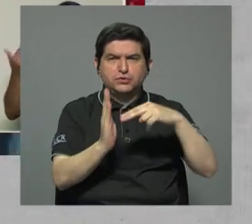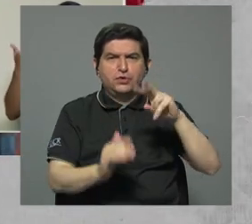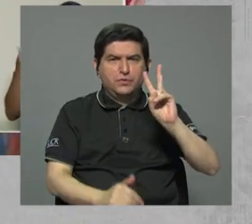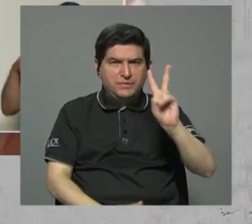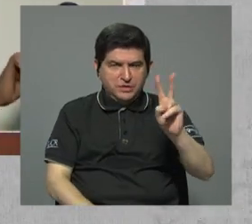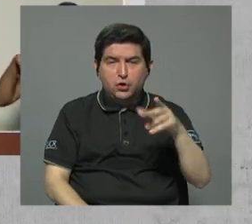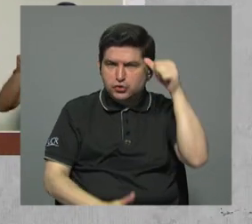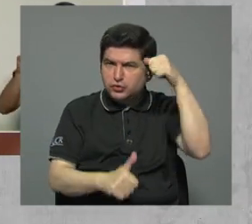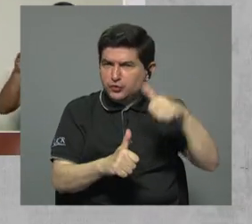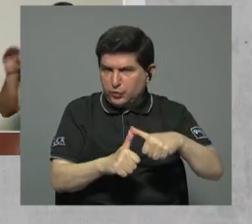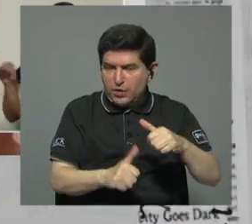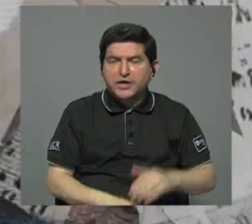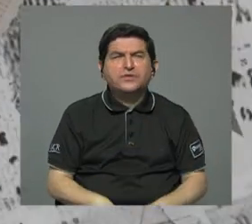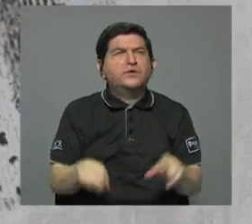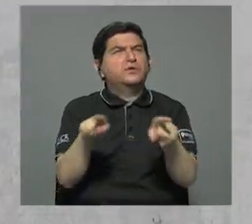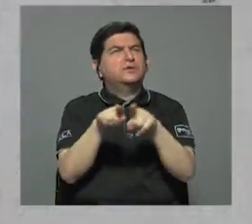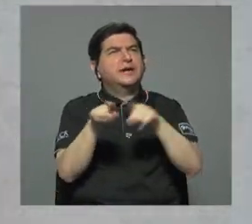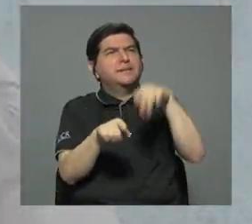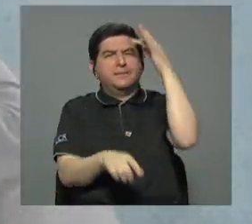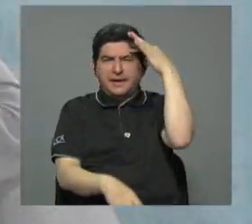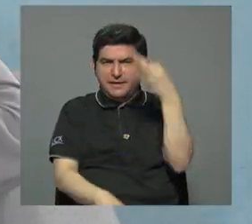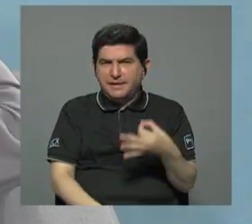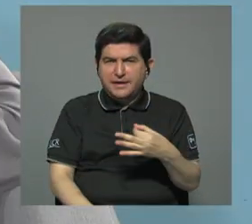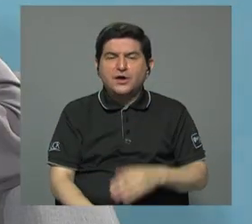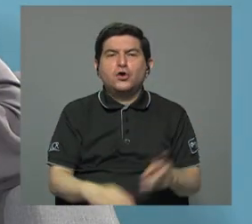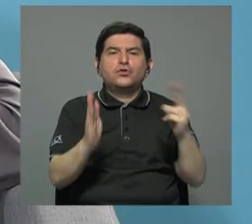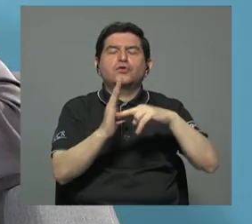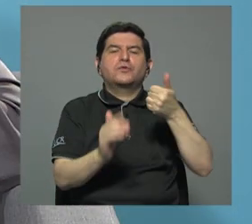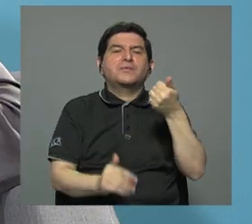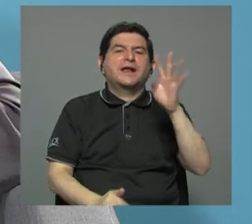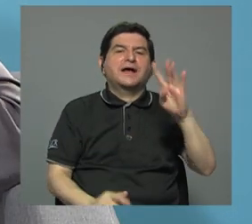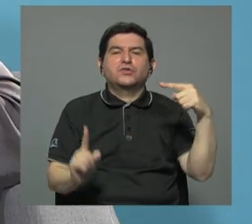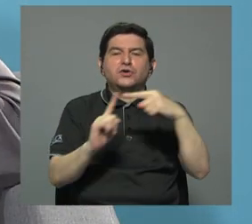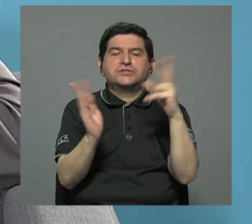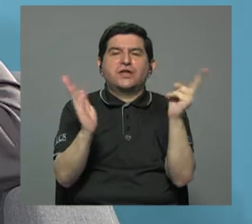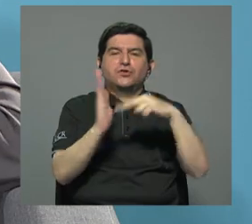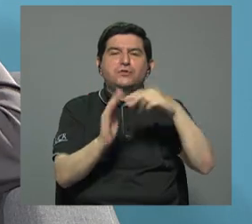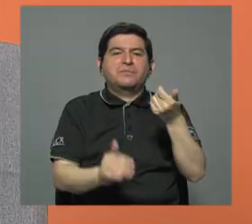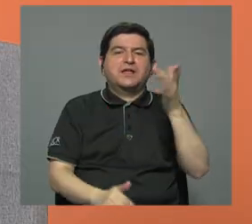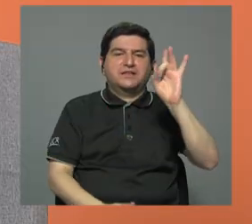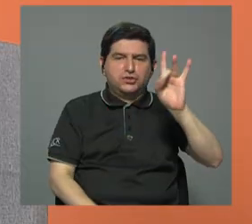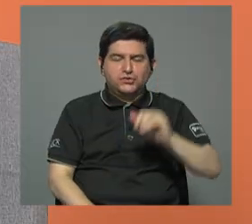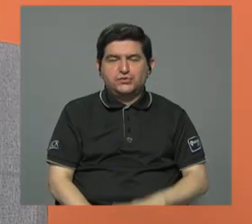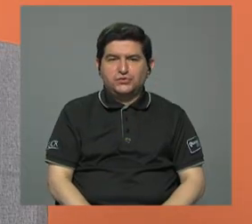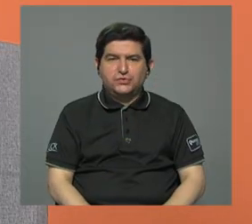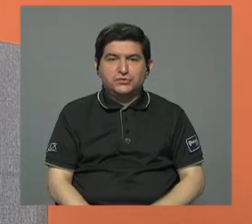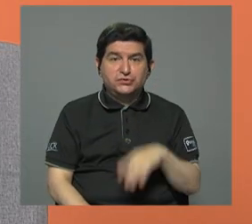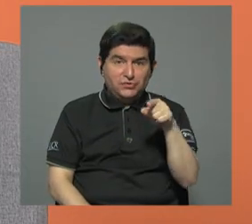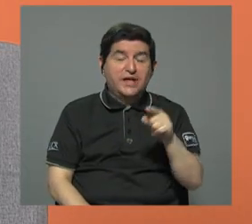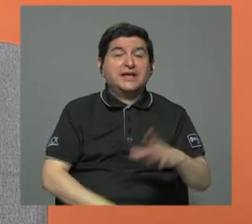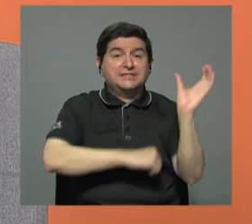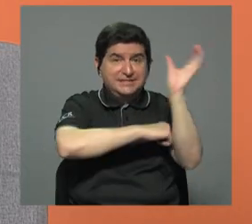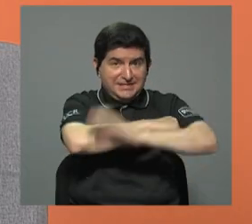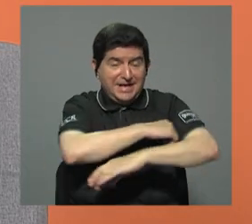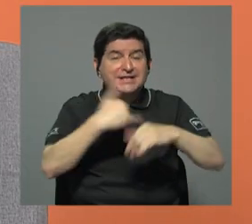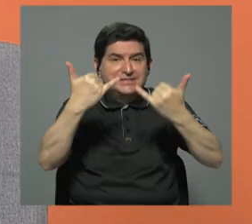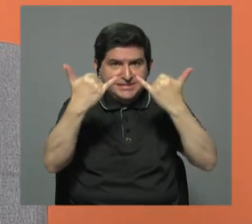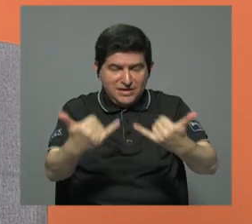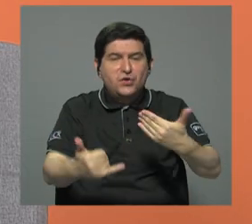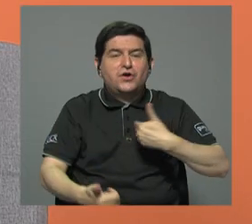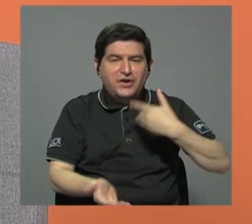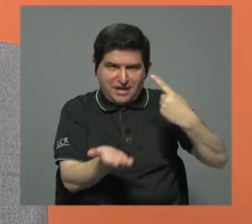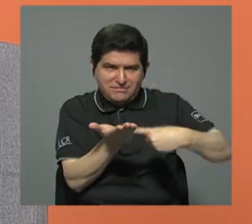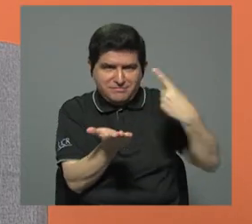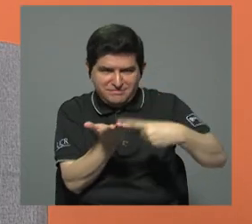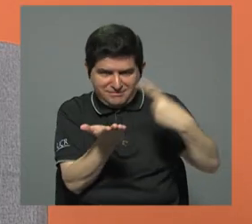98-2002, me acuerdo, y también me parece 2014-2018, que justamente es esta condena que tenemos en